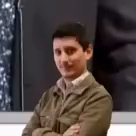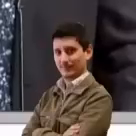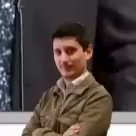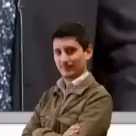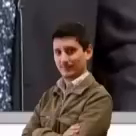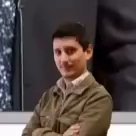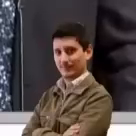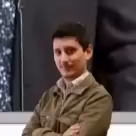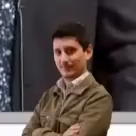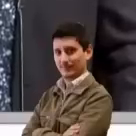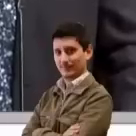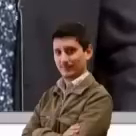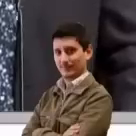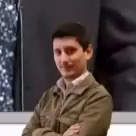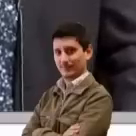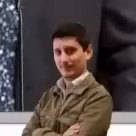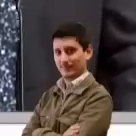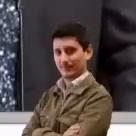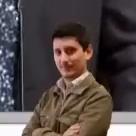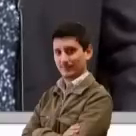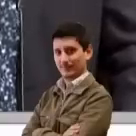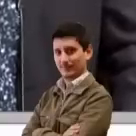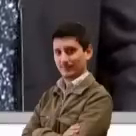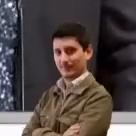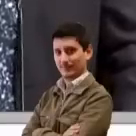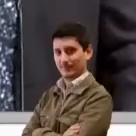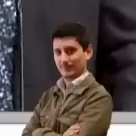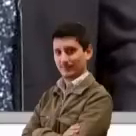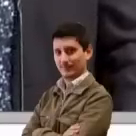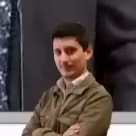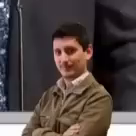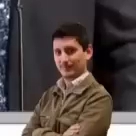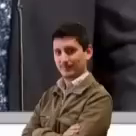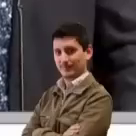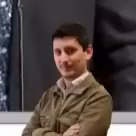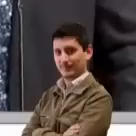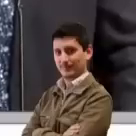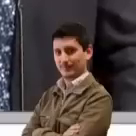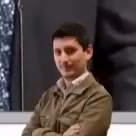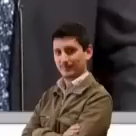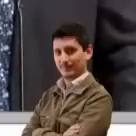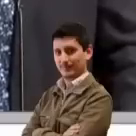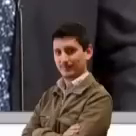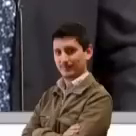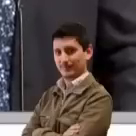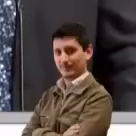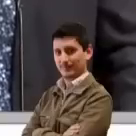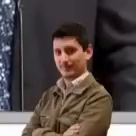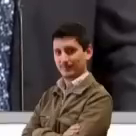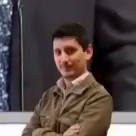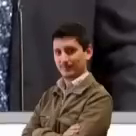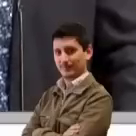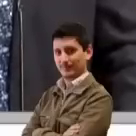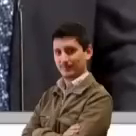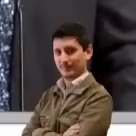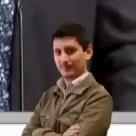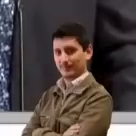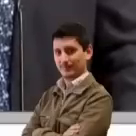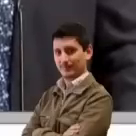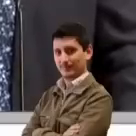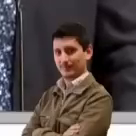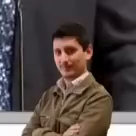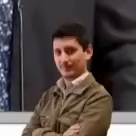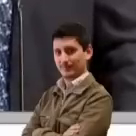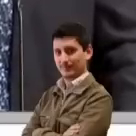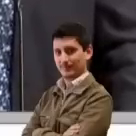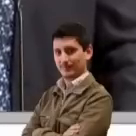quienes celebran. Y después, por supuesto, lo que termina contestando. Y muy cierto, Katy, finalmente el gobierno, todos los ministros de Estado y el propio